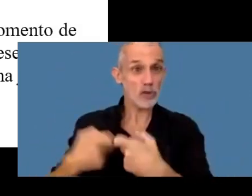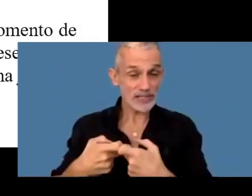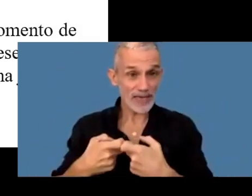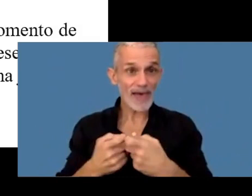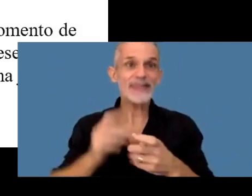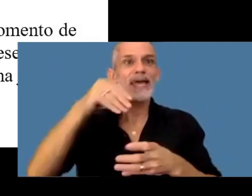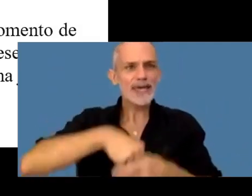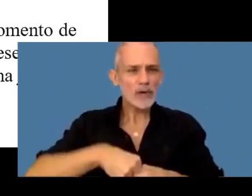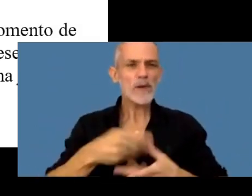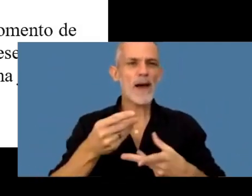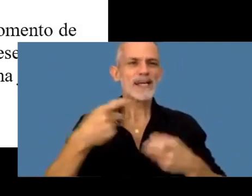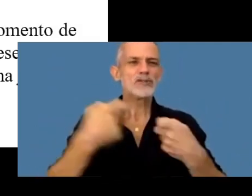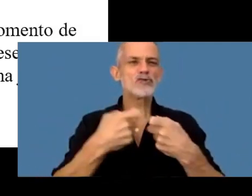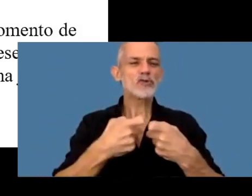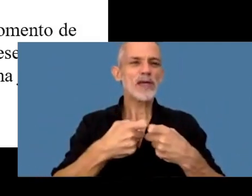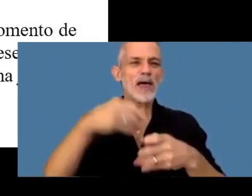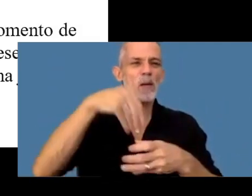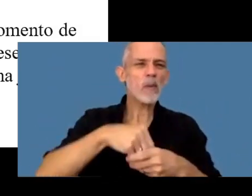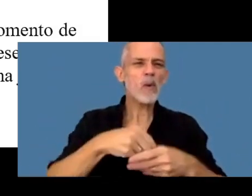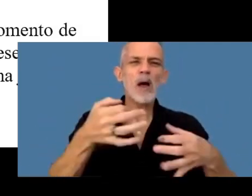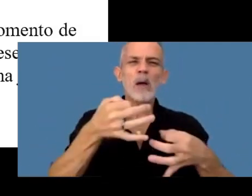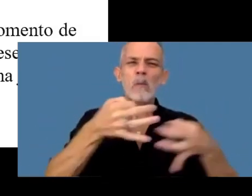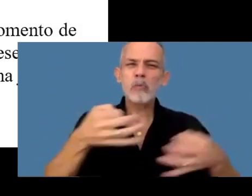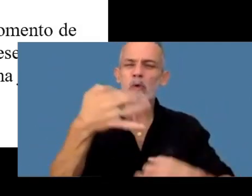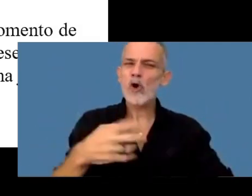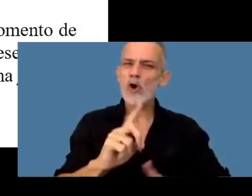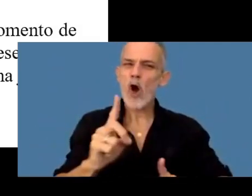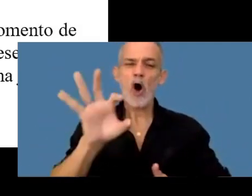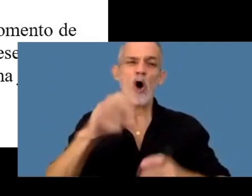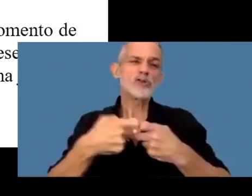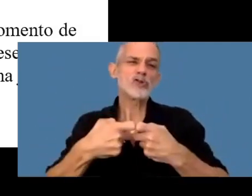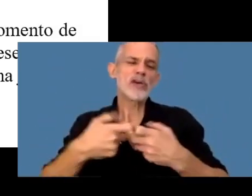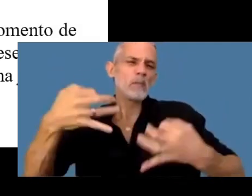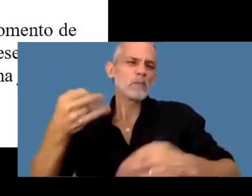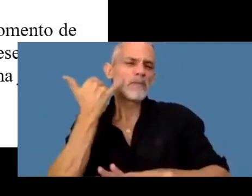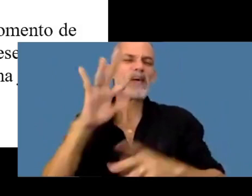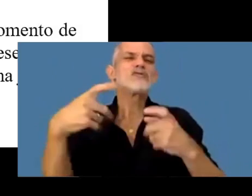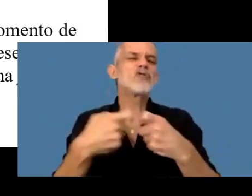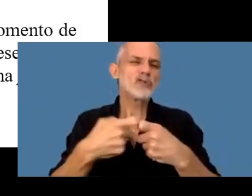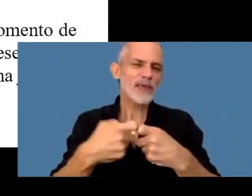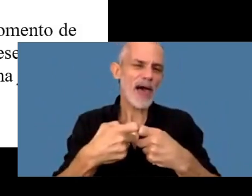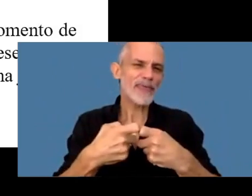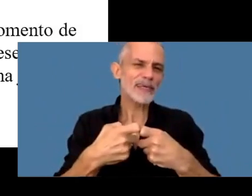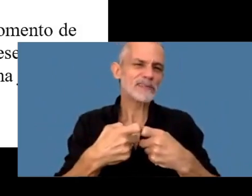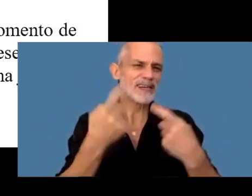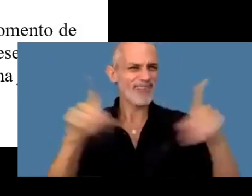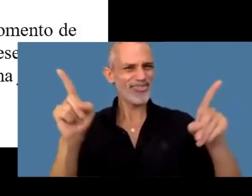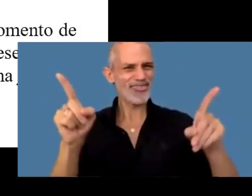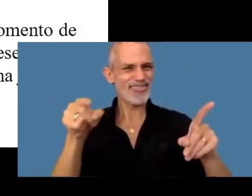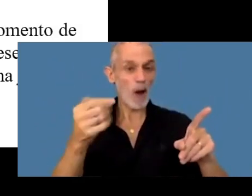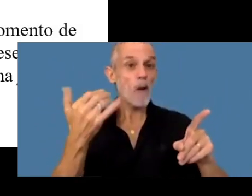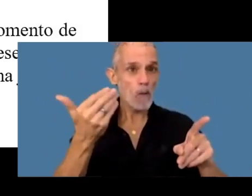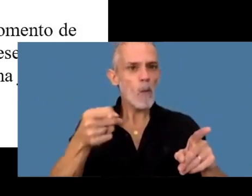no constituidas regularmente, y las de hecho, estamos hablando de sociedades atípicas Bueno, así